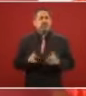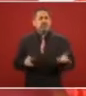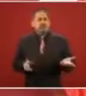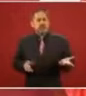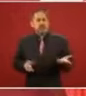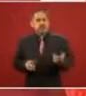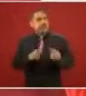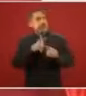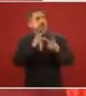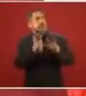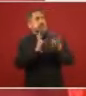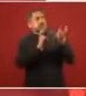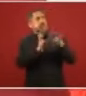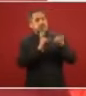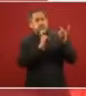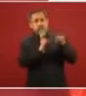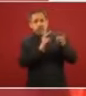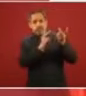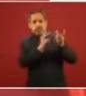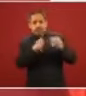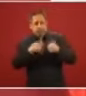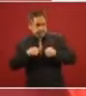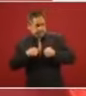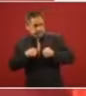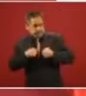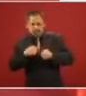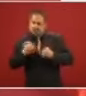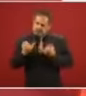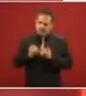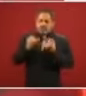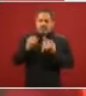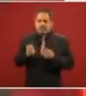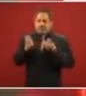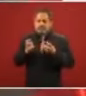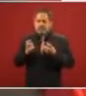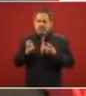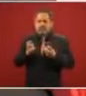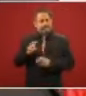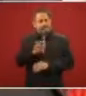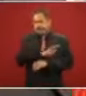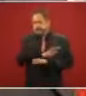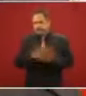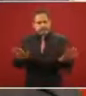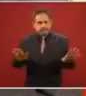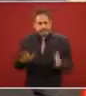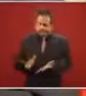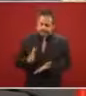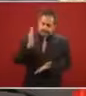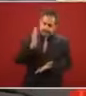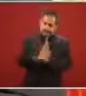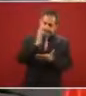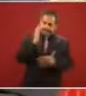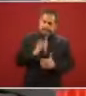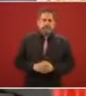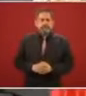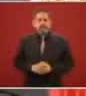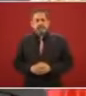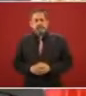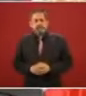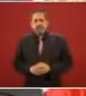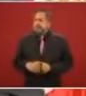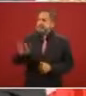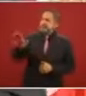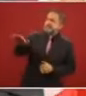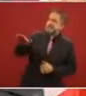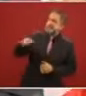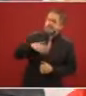Si todos están robando. No, no, se acabó eso. ¿Qué mensaje enviaría a estos